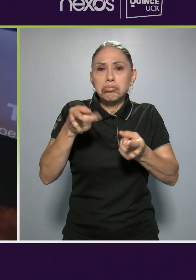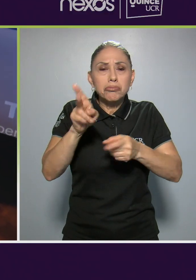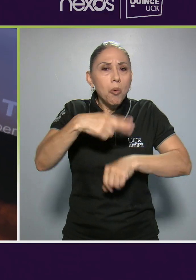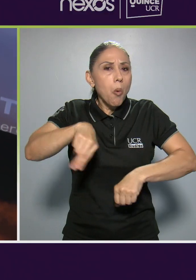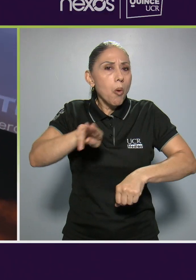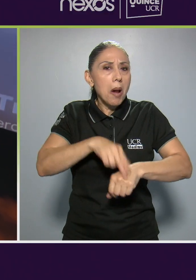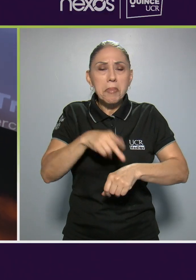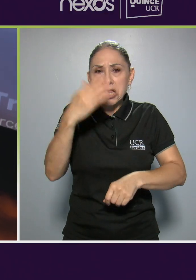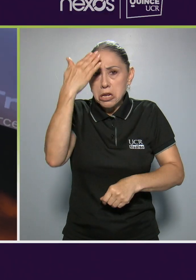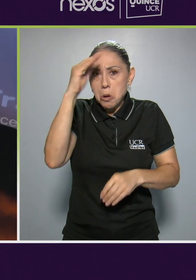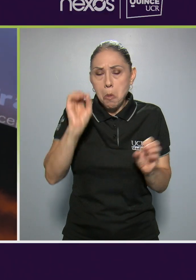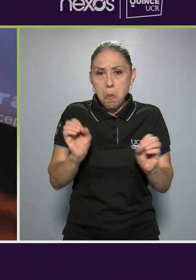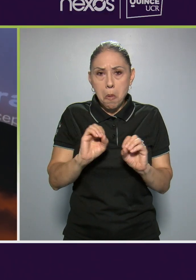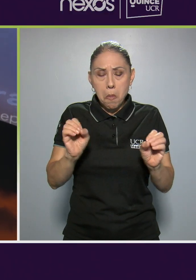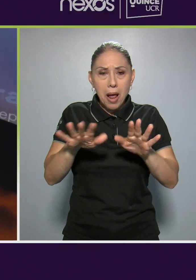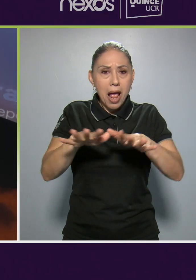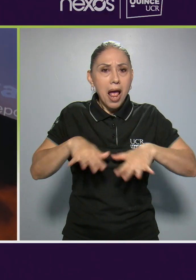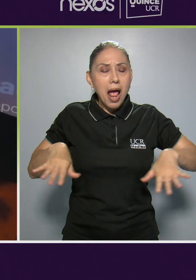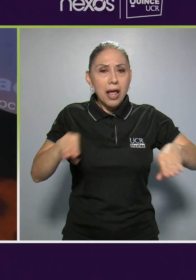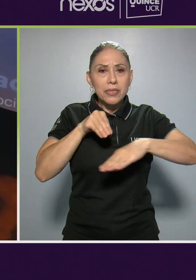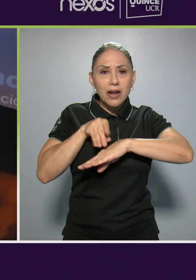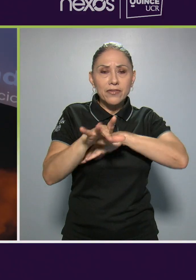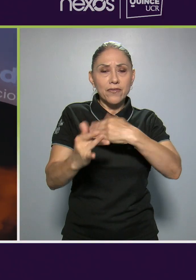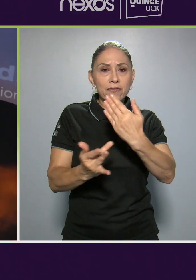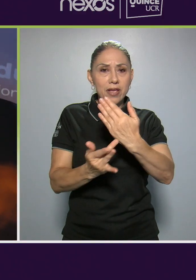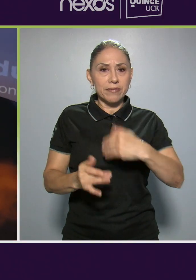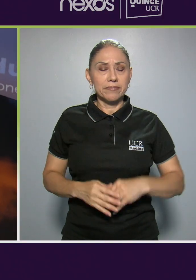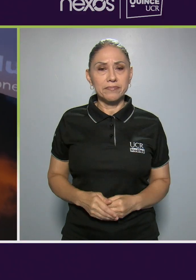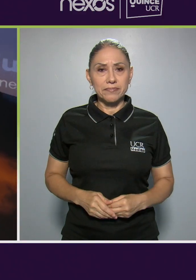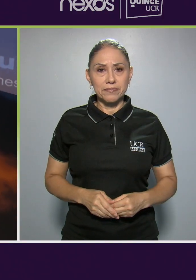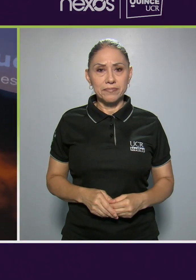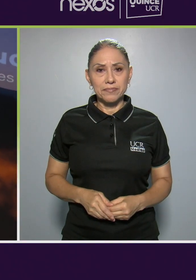tan conocidas en el área de transferencia tecnológica.